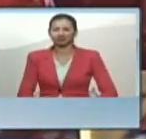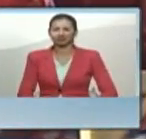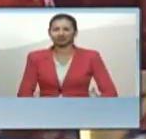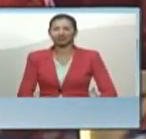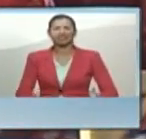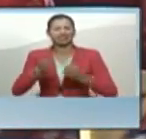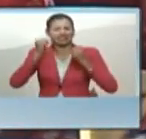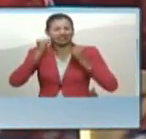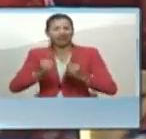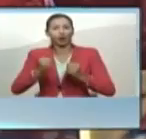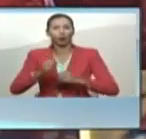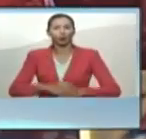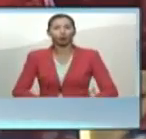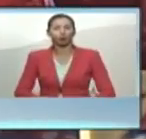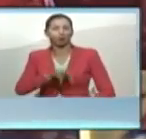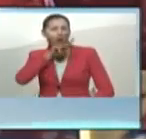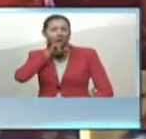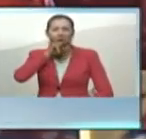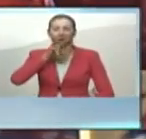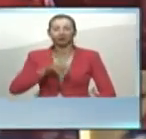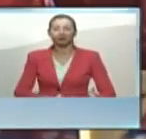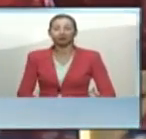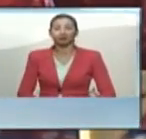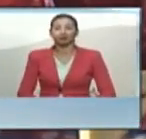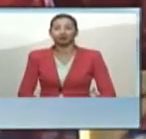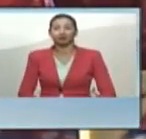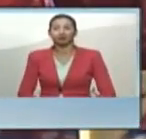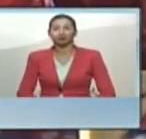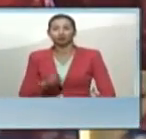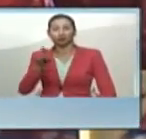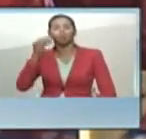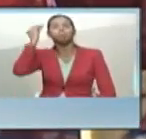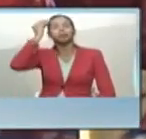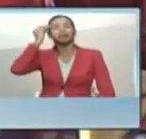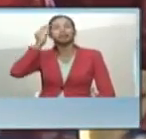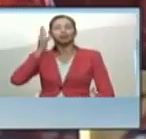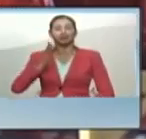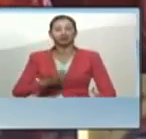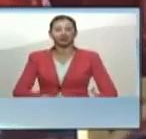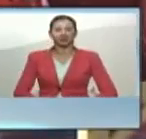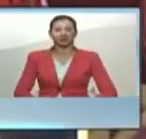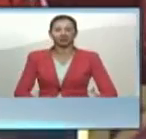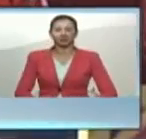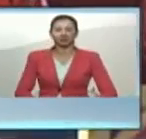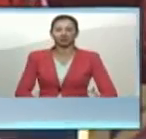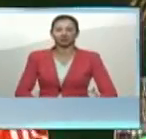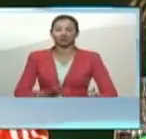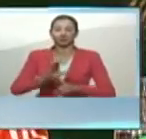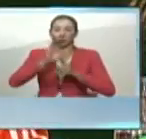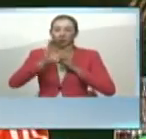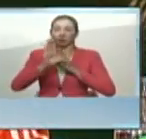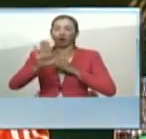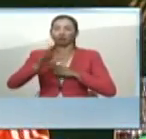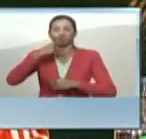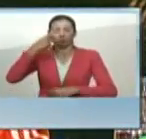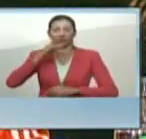Seguridad absoluta y los elementos de un pensamiento y de una cultura